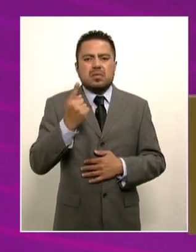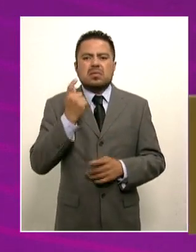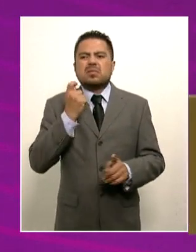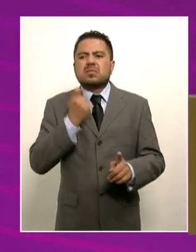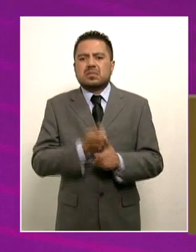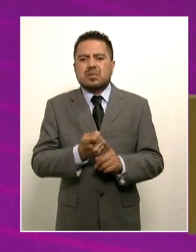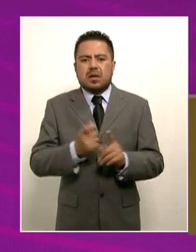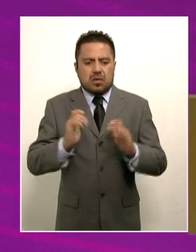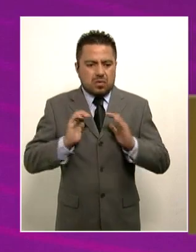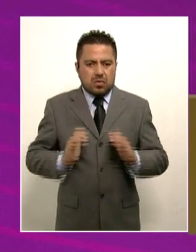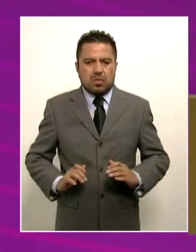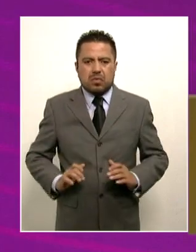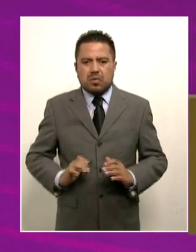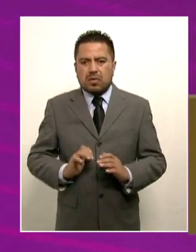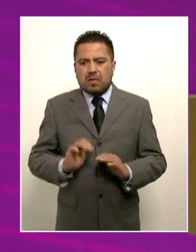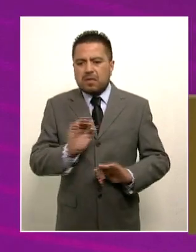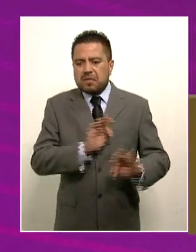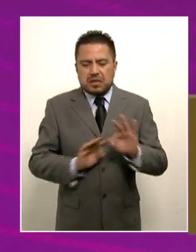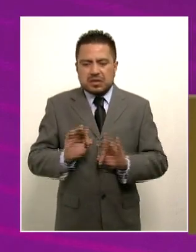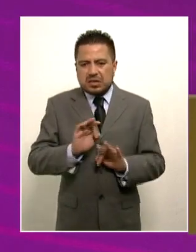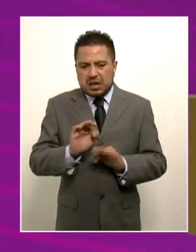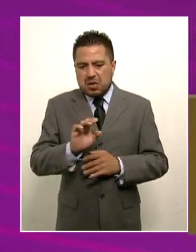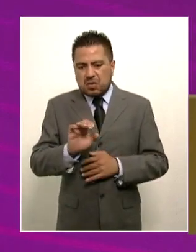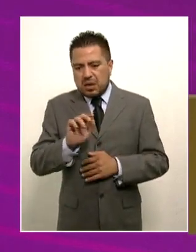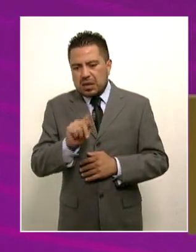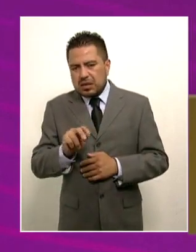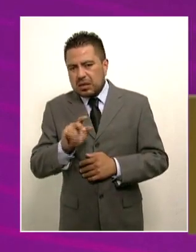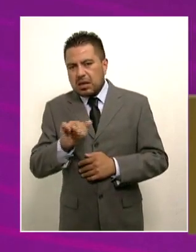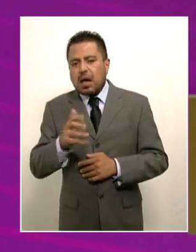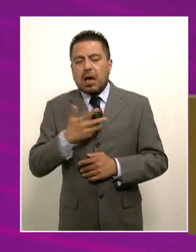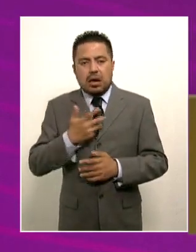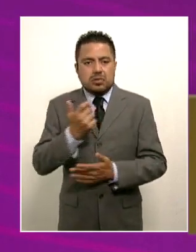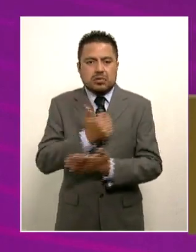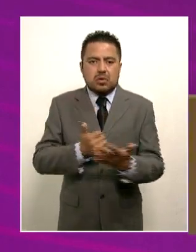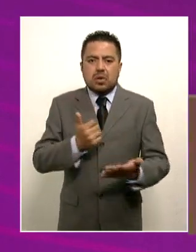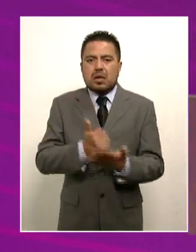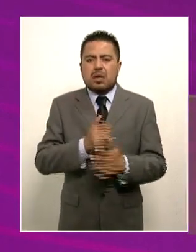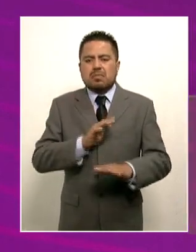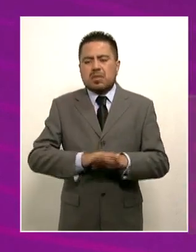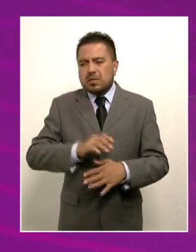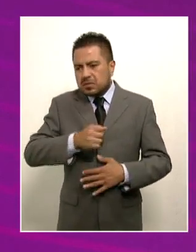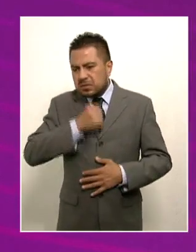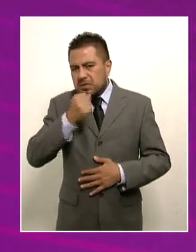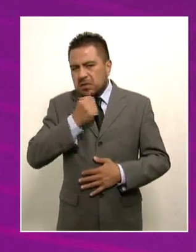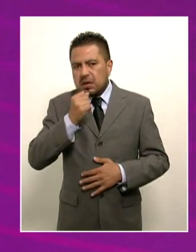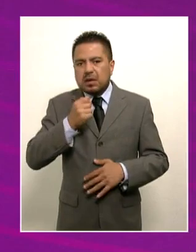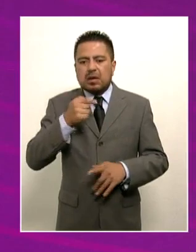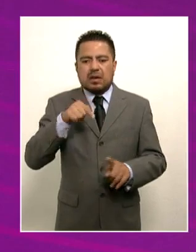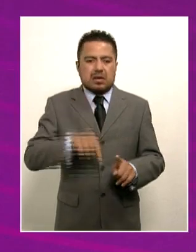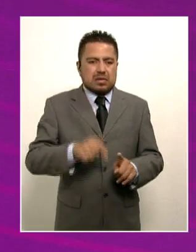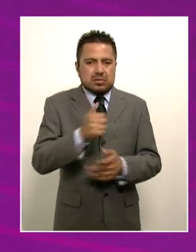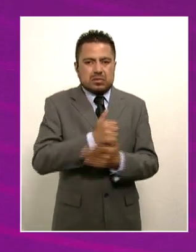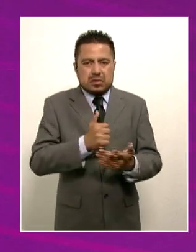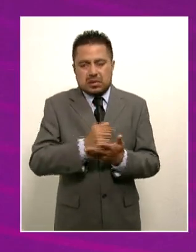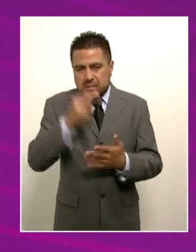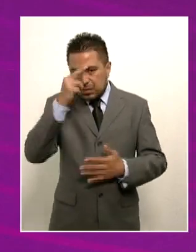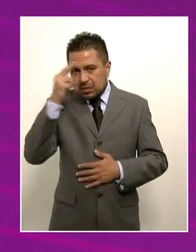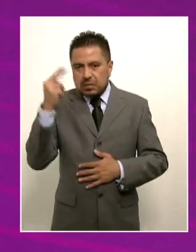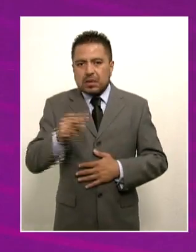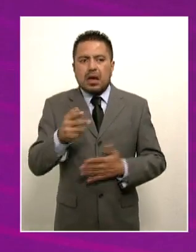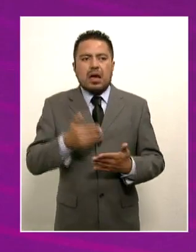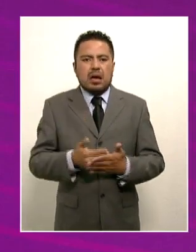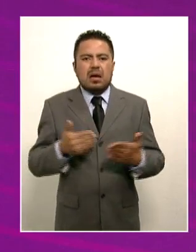no es física cuántica, vaya, ¿no? Hay ciudades mucho más viejas que la Ciudad de México que ahora